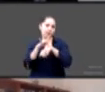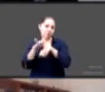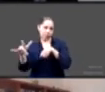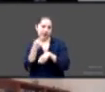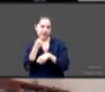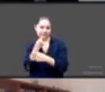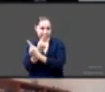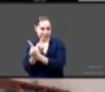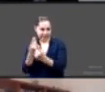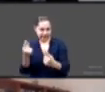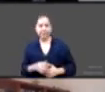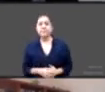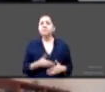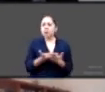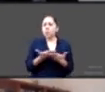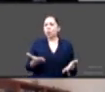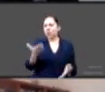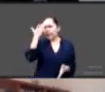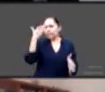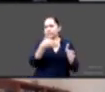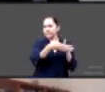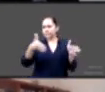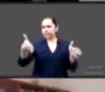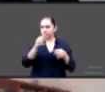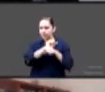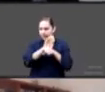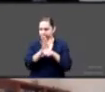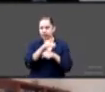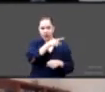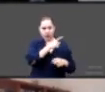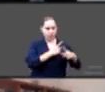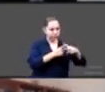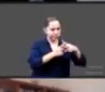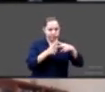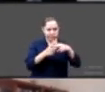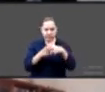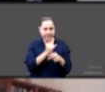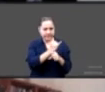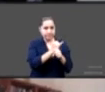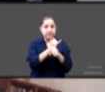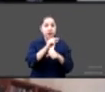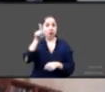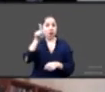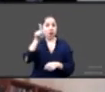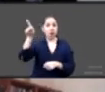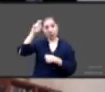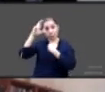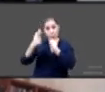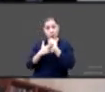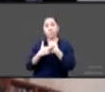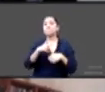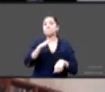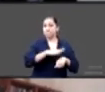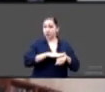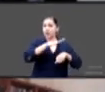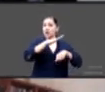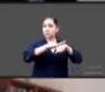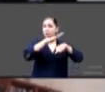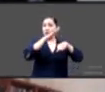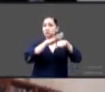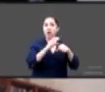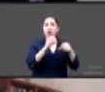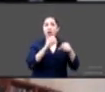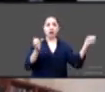Europol, se establece que en Europa ha aumentado en un 106% el material de abuso sexual infantil que se está compartiendo en